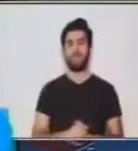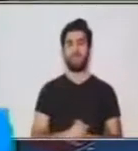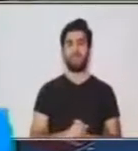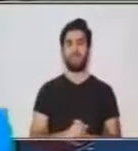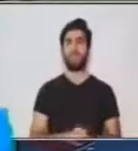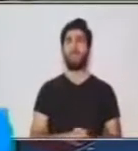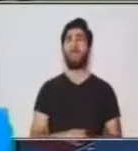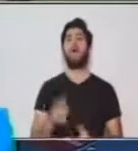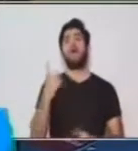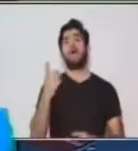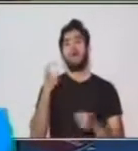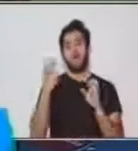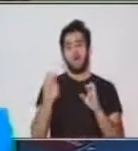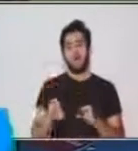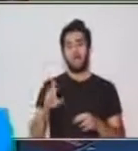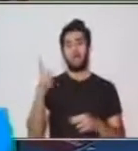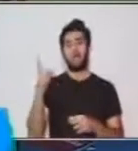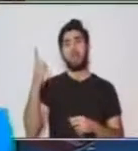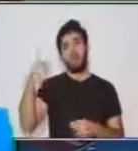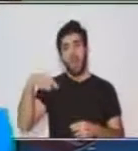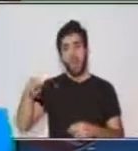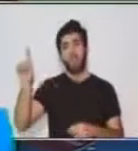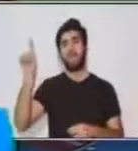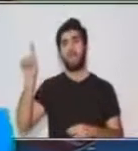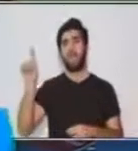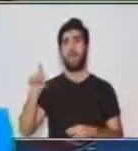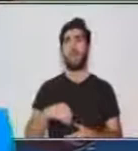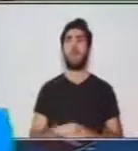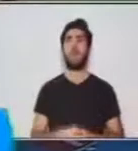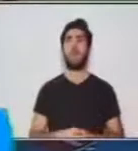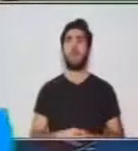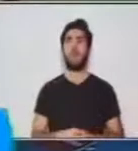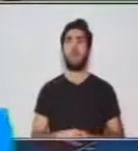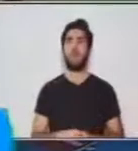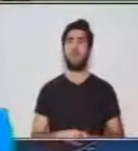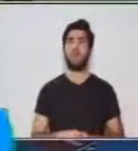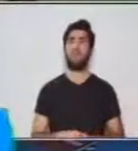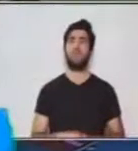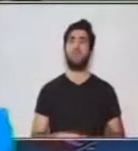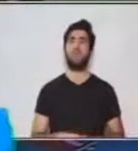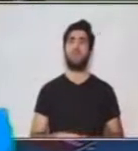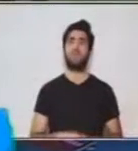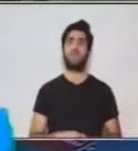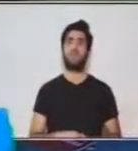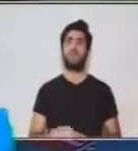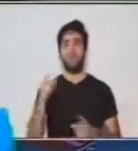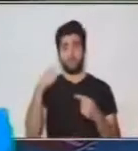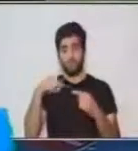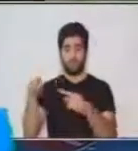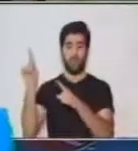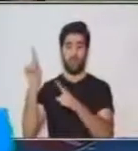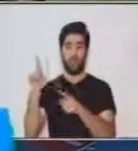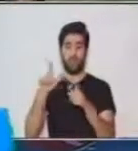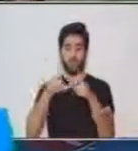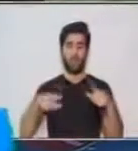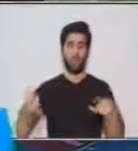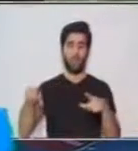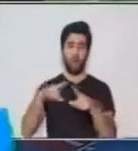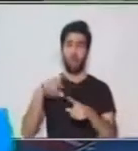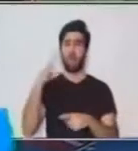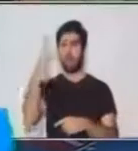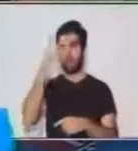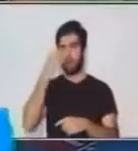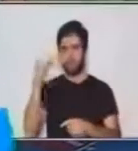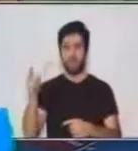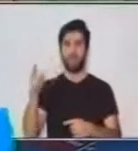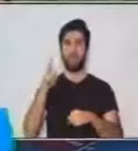La persona que fue en una época bonita del año, en donde no hay